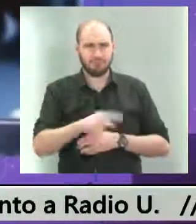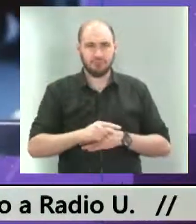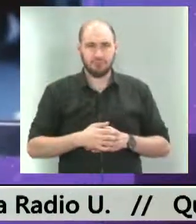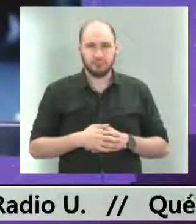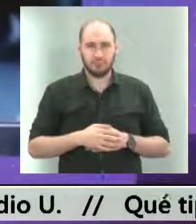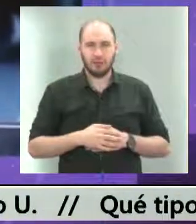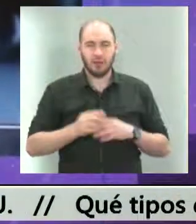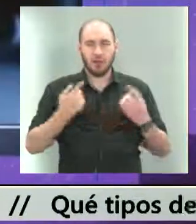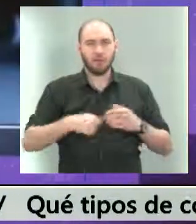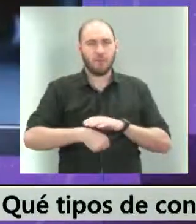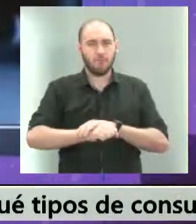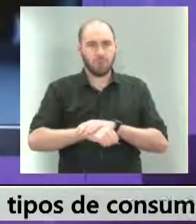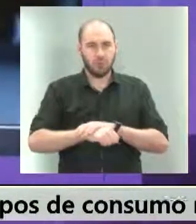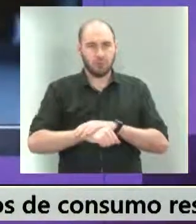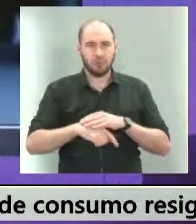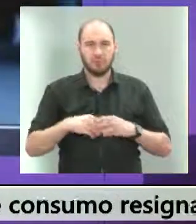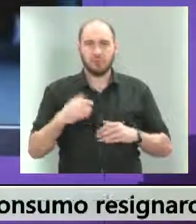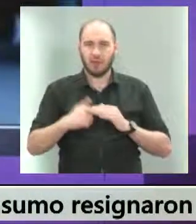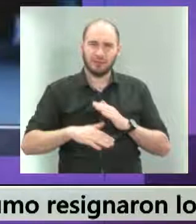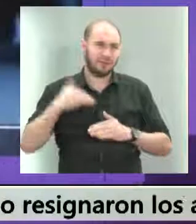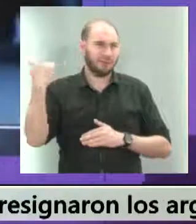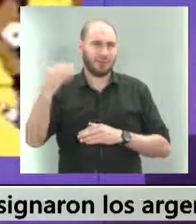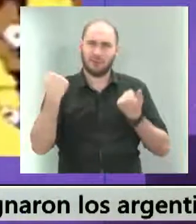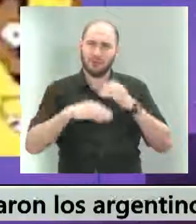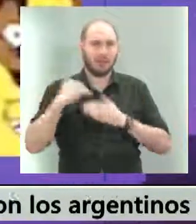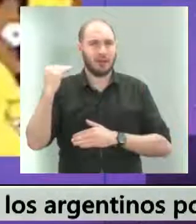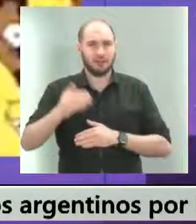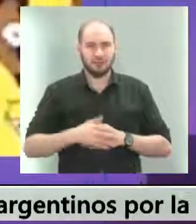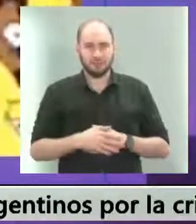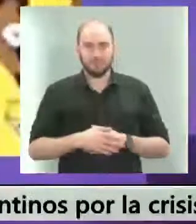Un episodio del fútbol que rebasa todo lo deportivo.